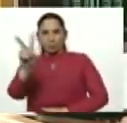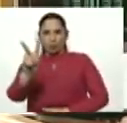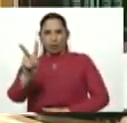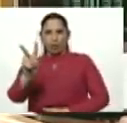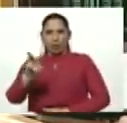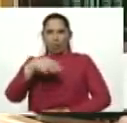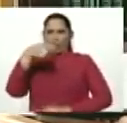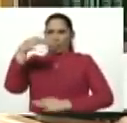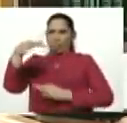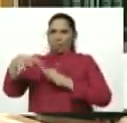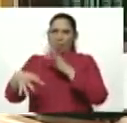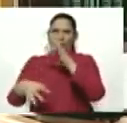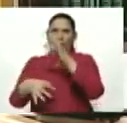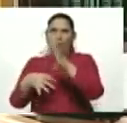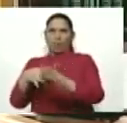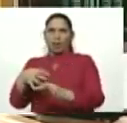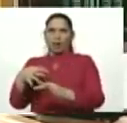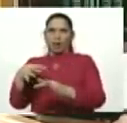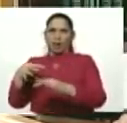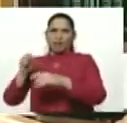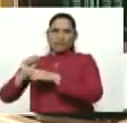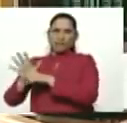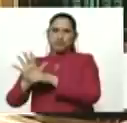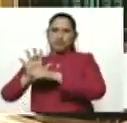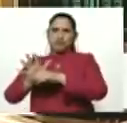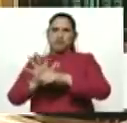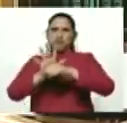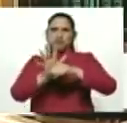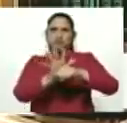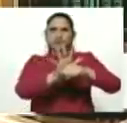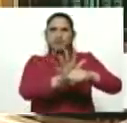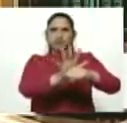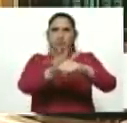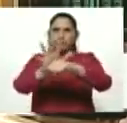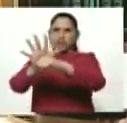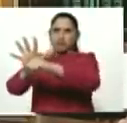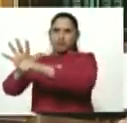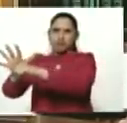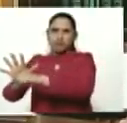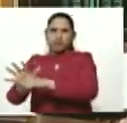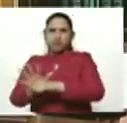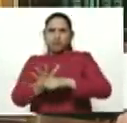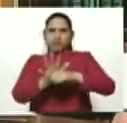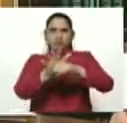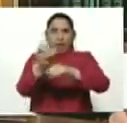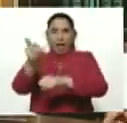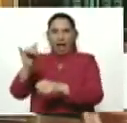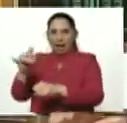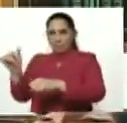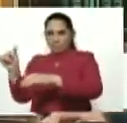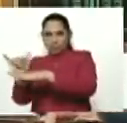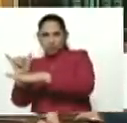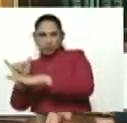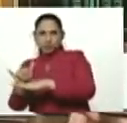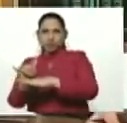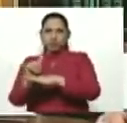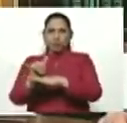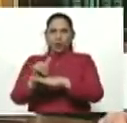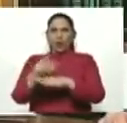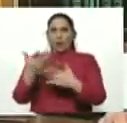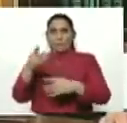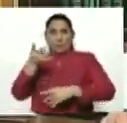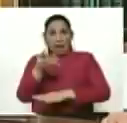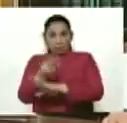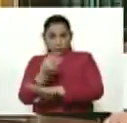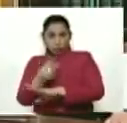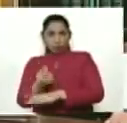Y nos entró de Colombia en esta oportunidad y de Brasil, está corriendo. Está en Cumaná, está en Puerto La Cruz, está en Maturín, está